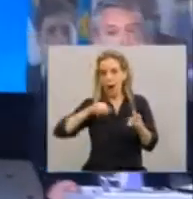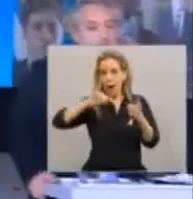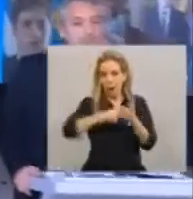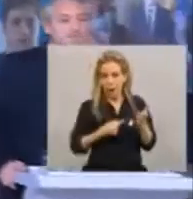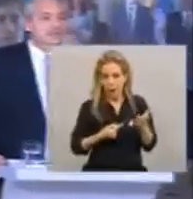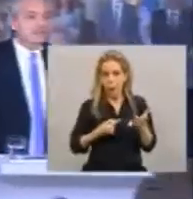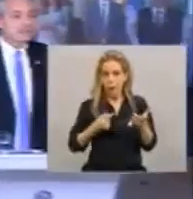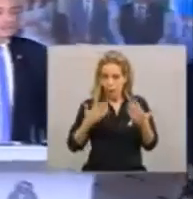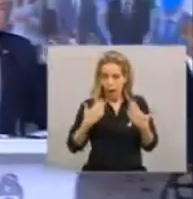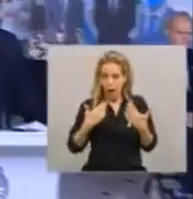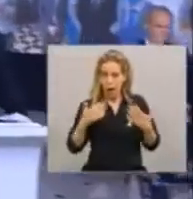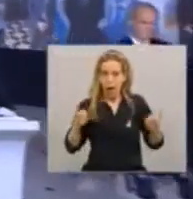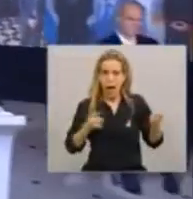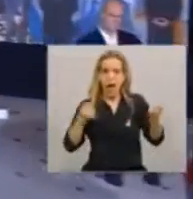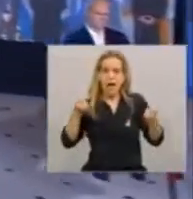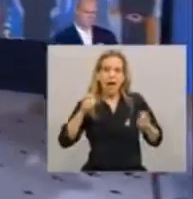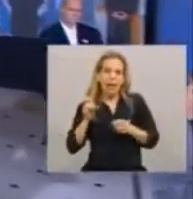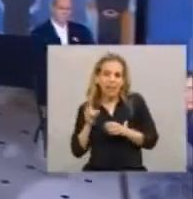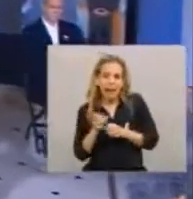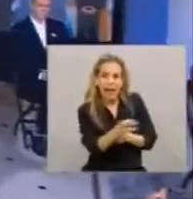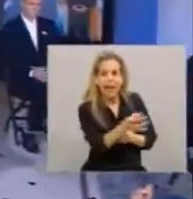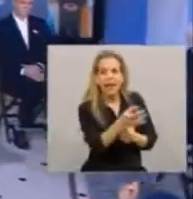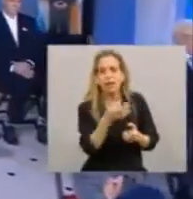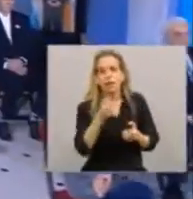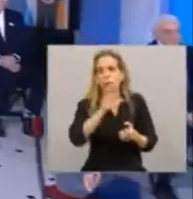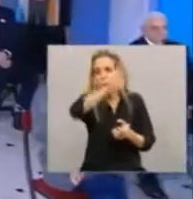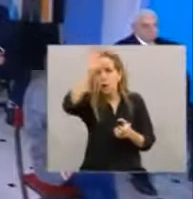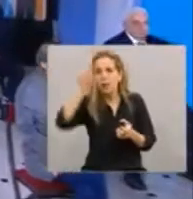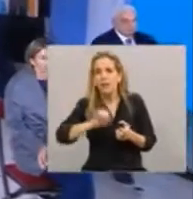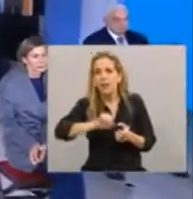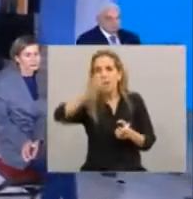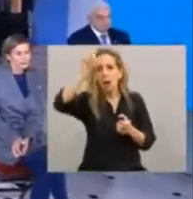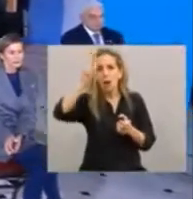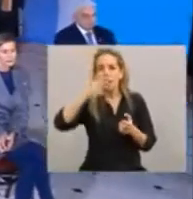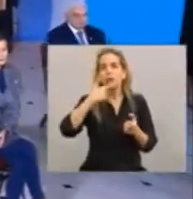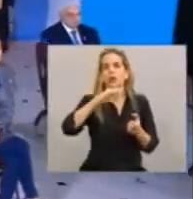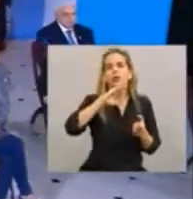otras producciones de las provincias del norte